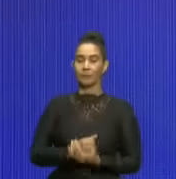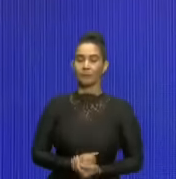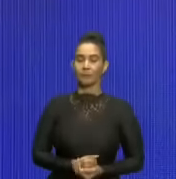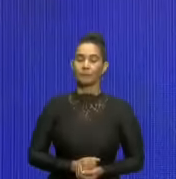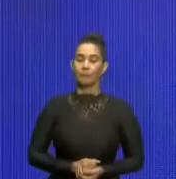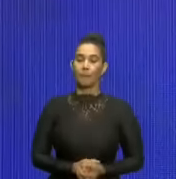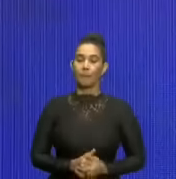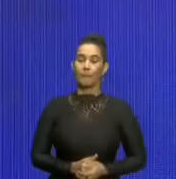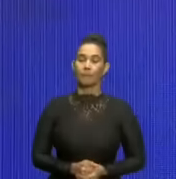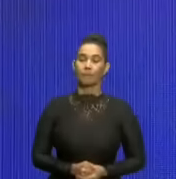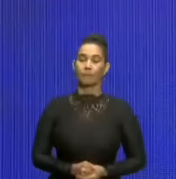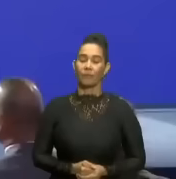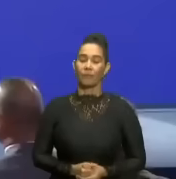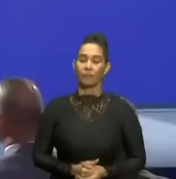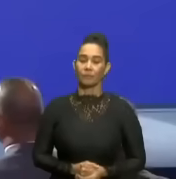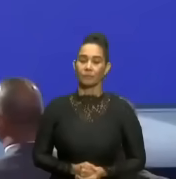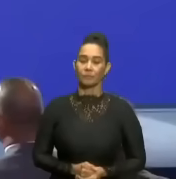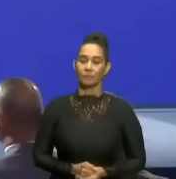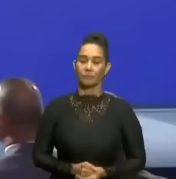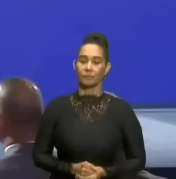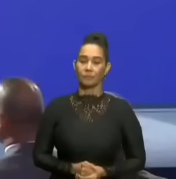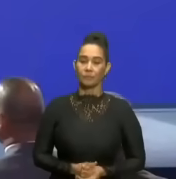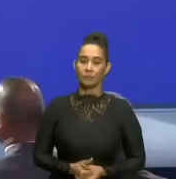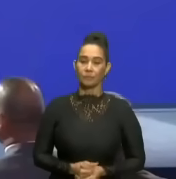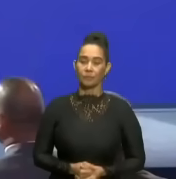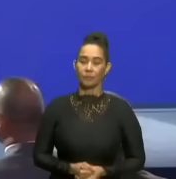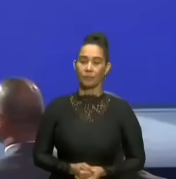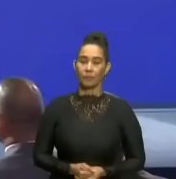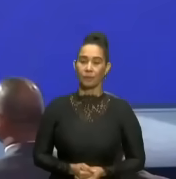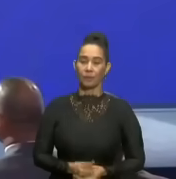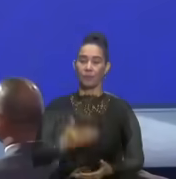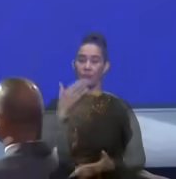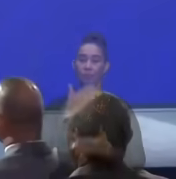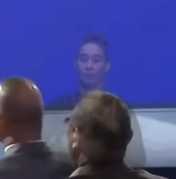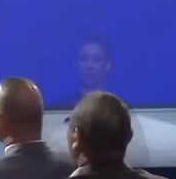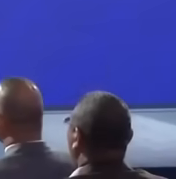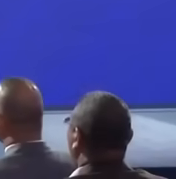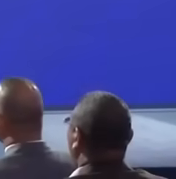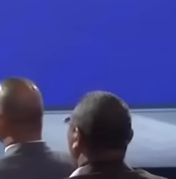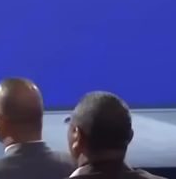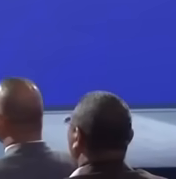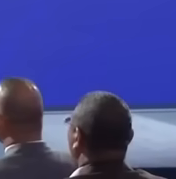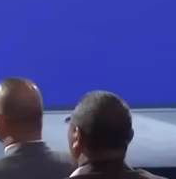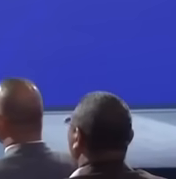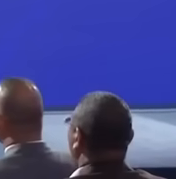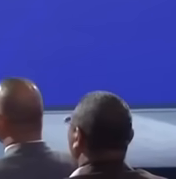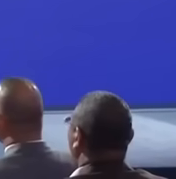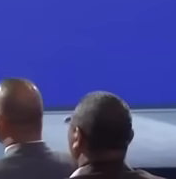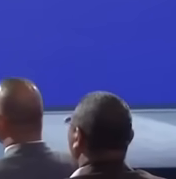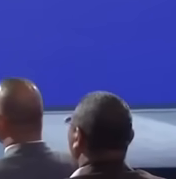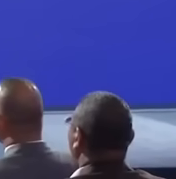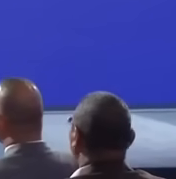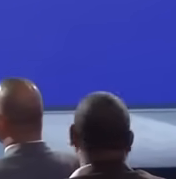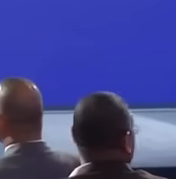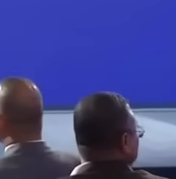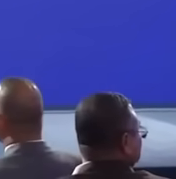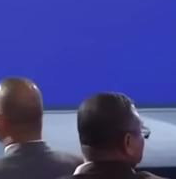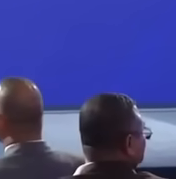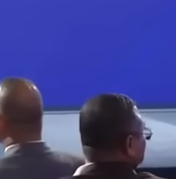sentido. Allá. ¿Qué tal, señor presidente? Ramón Colombo. Bueno, perdón.